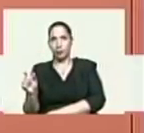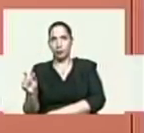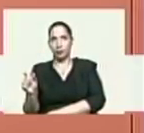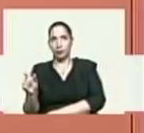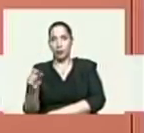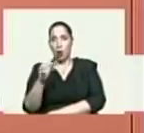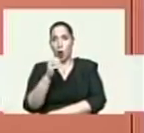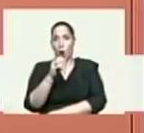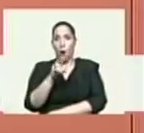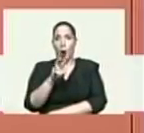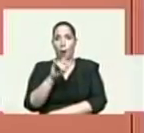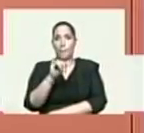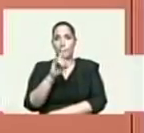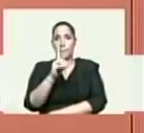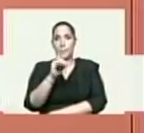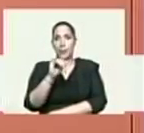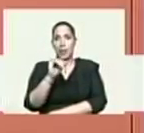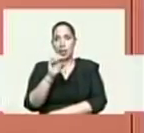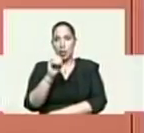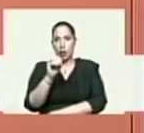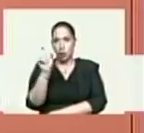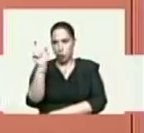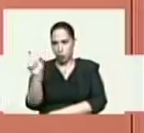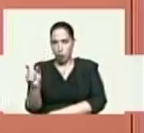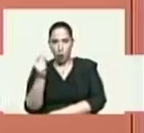Ovidio Carrasco,